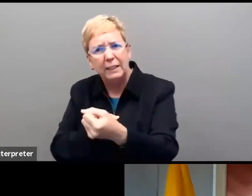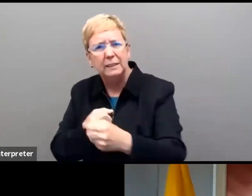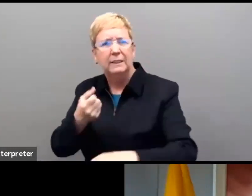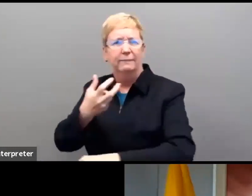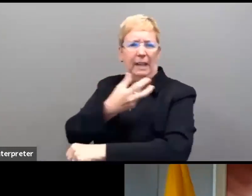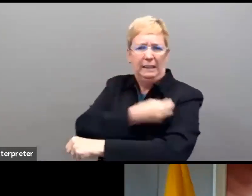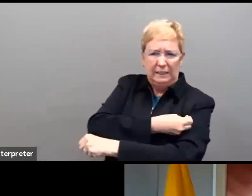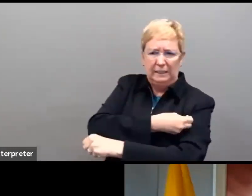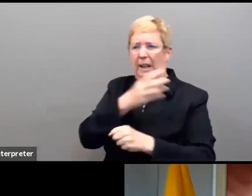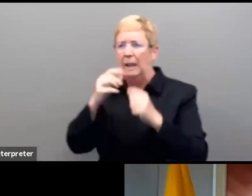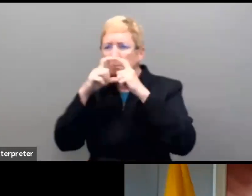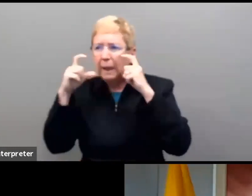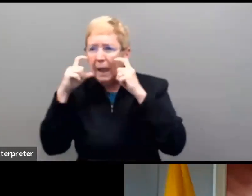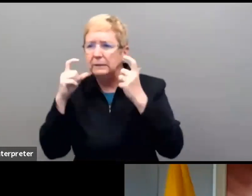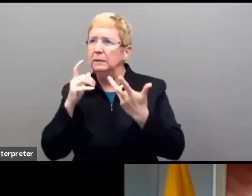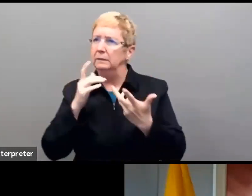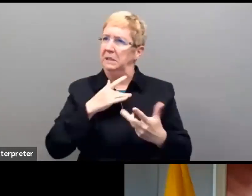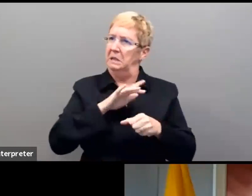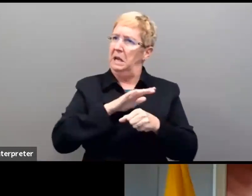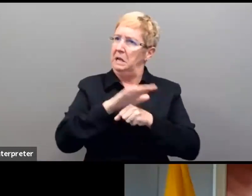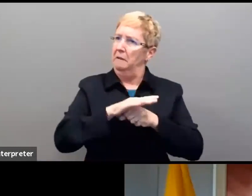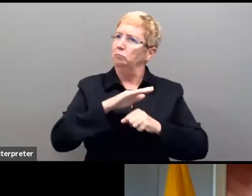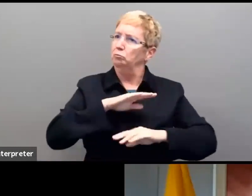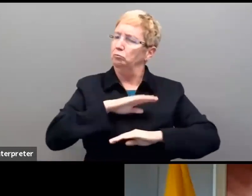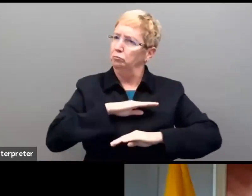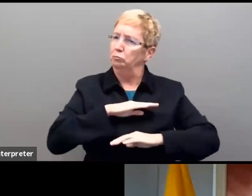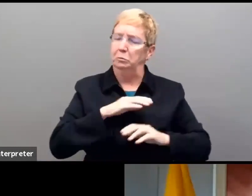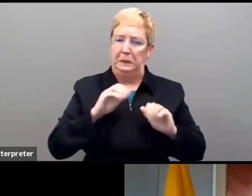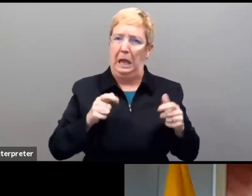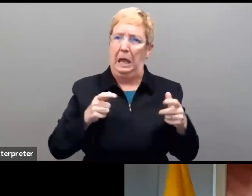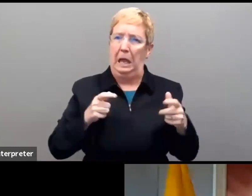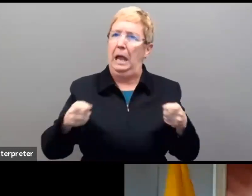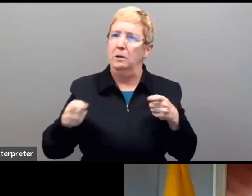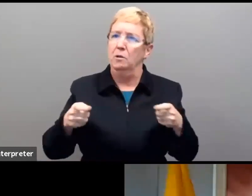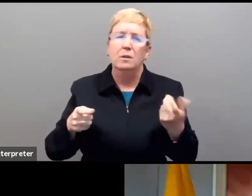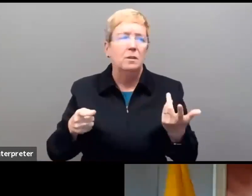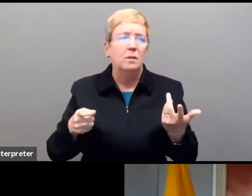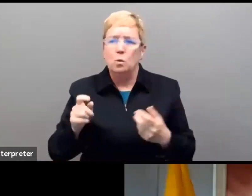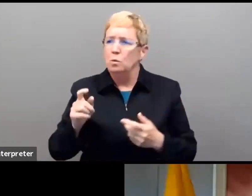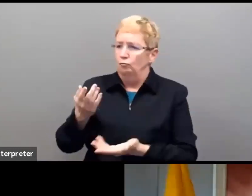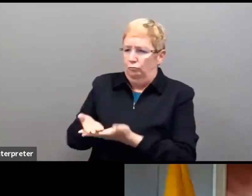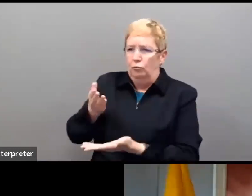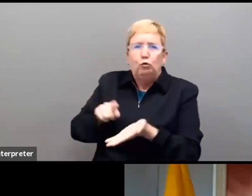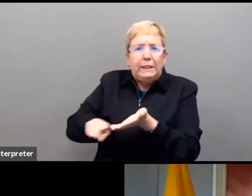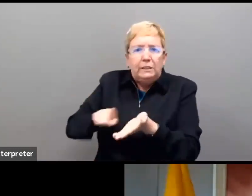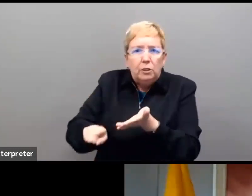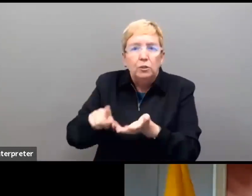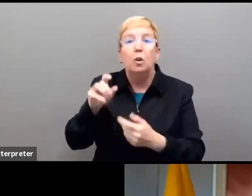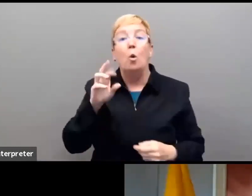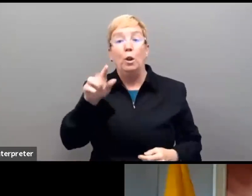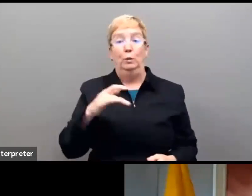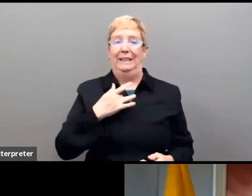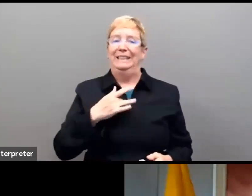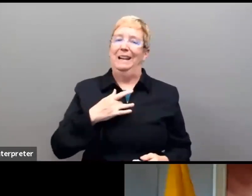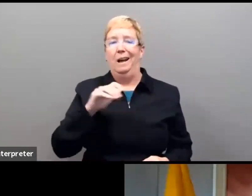siguiente mes es utilizar los cubrebocas al interiores y las vacunas, promover las vacunas. Me pregunto